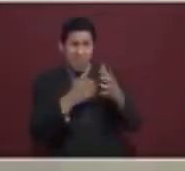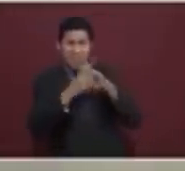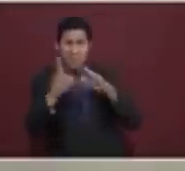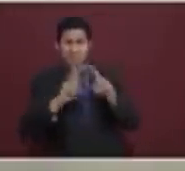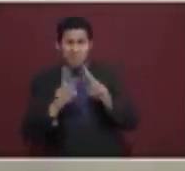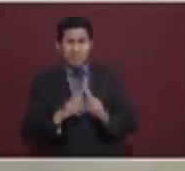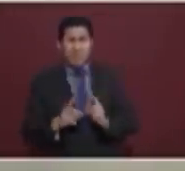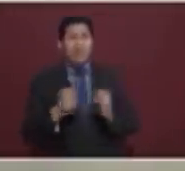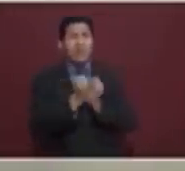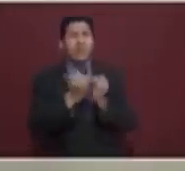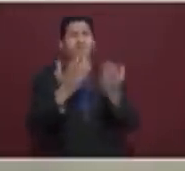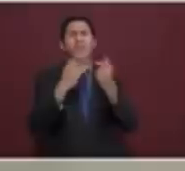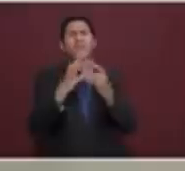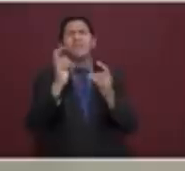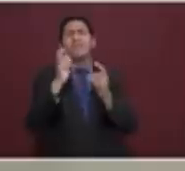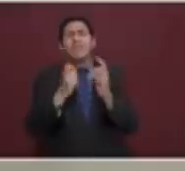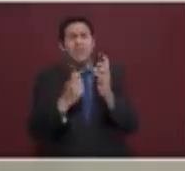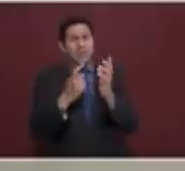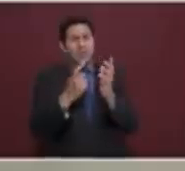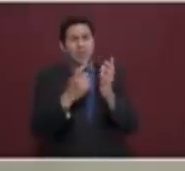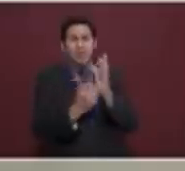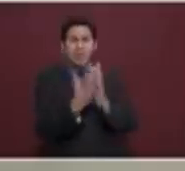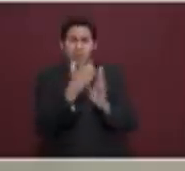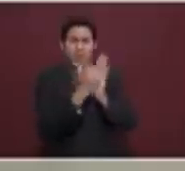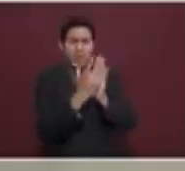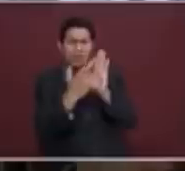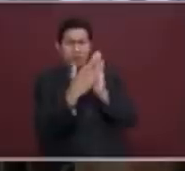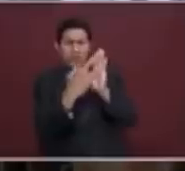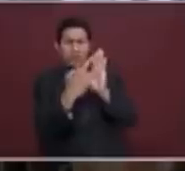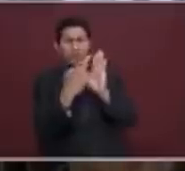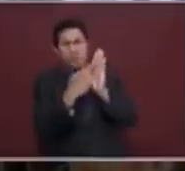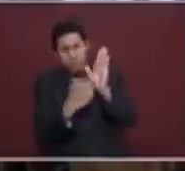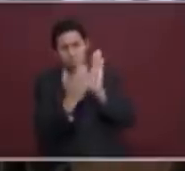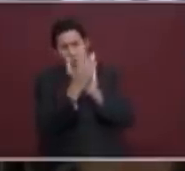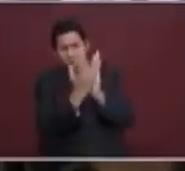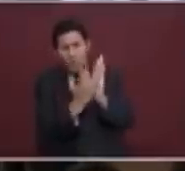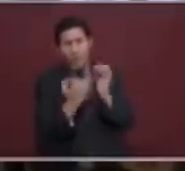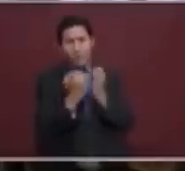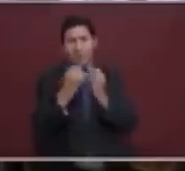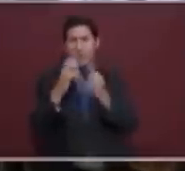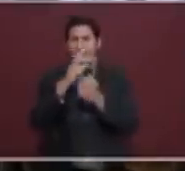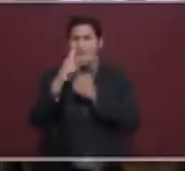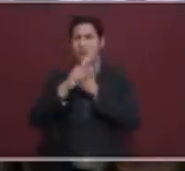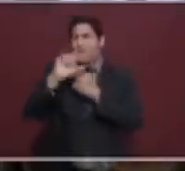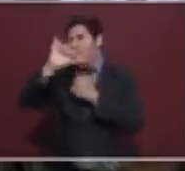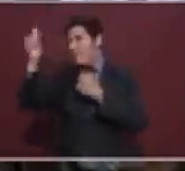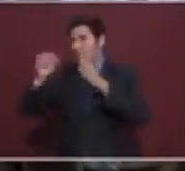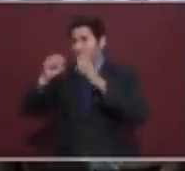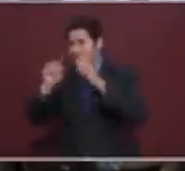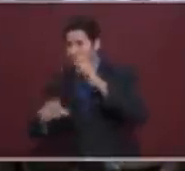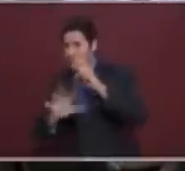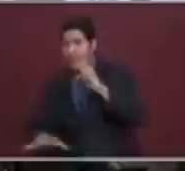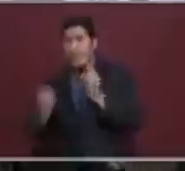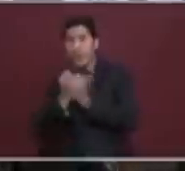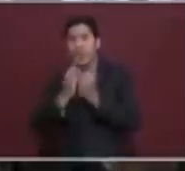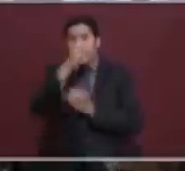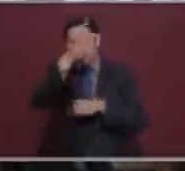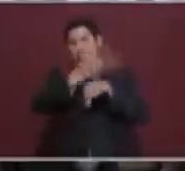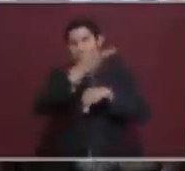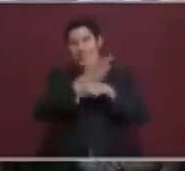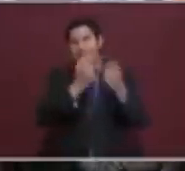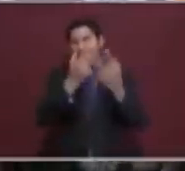con países en el sur y con eeuu específicamente porque los que están llevando el proceso de asilo en la unión americana